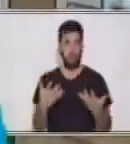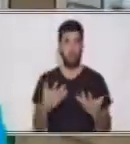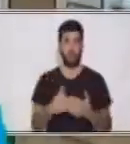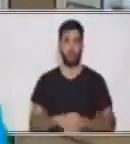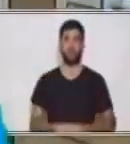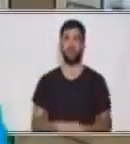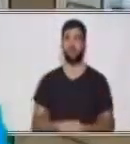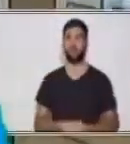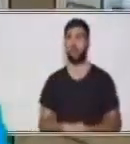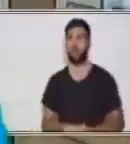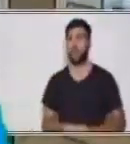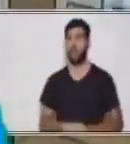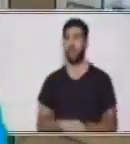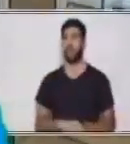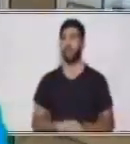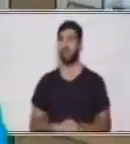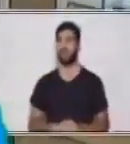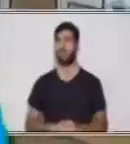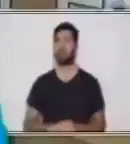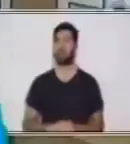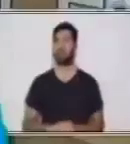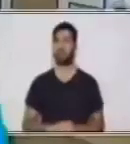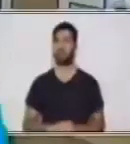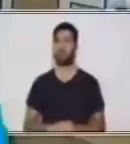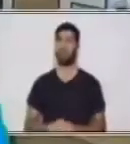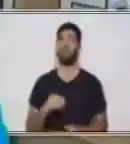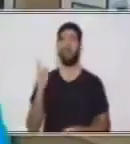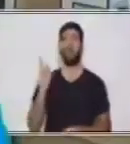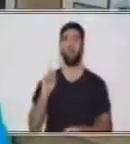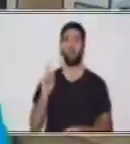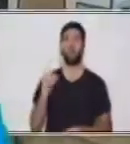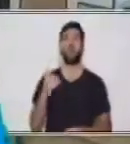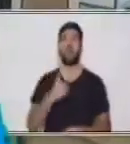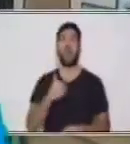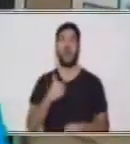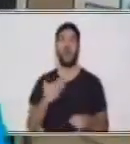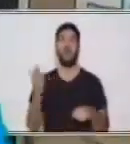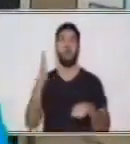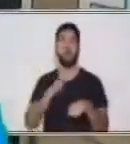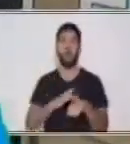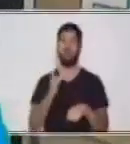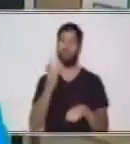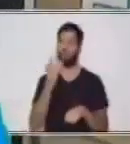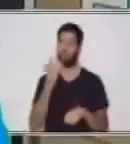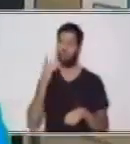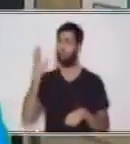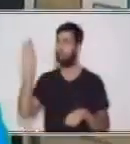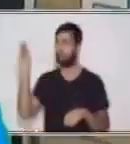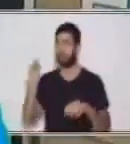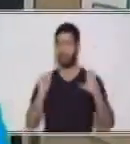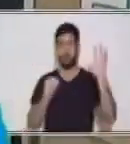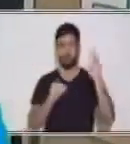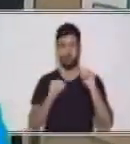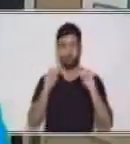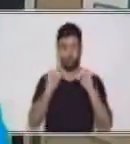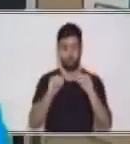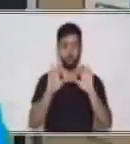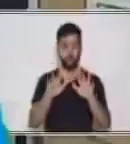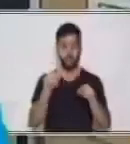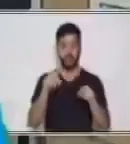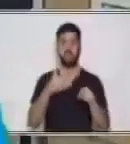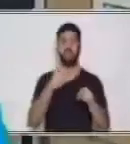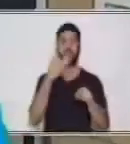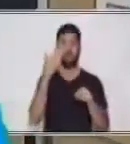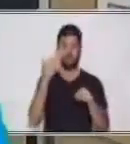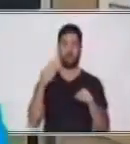habían escogido más personas, dónde hubo más tendencia, dónde hubo más preferencia. Entonces, este tipo de gráfica nos